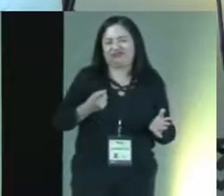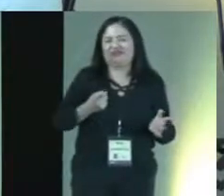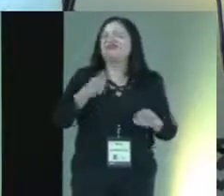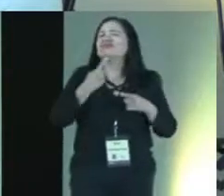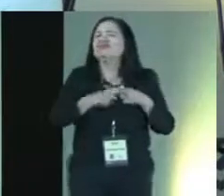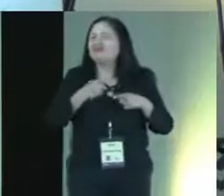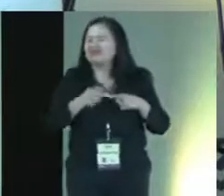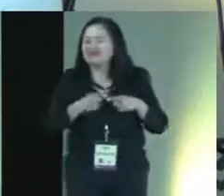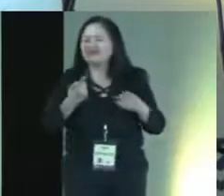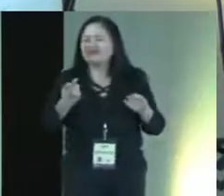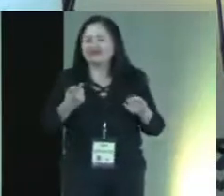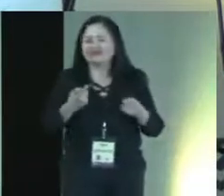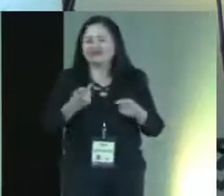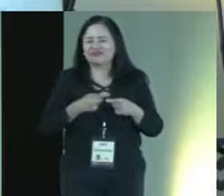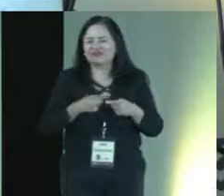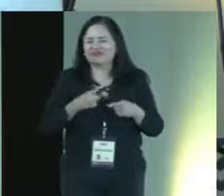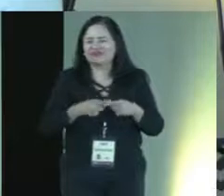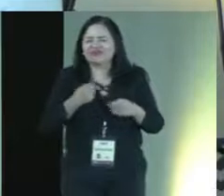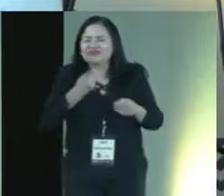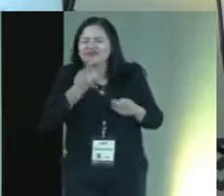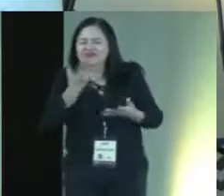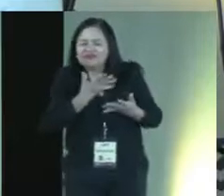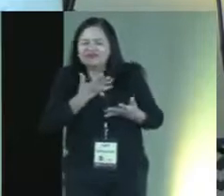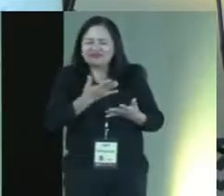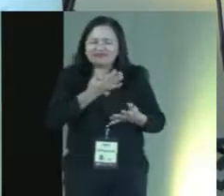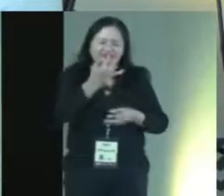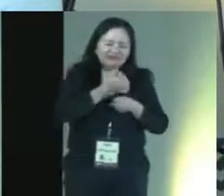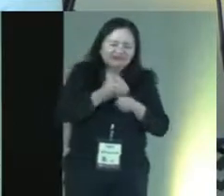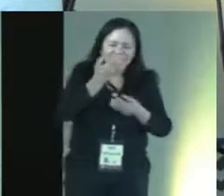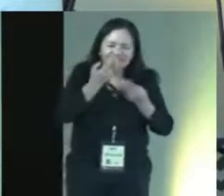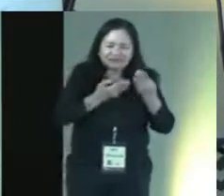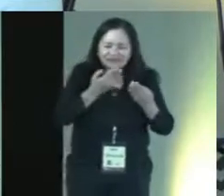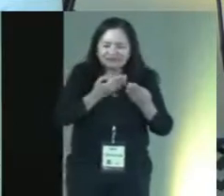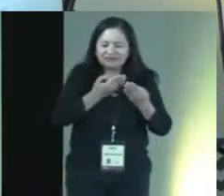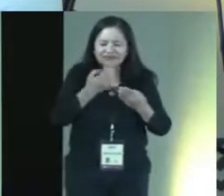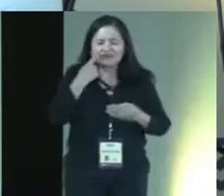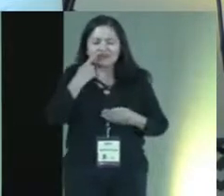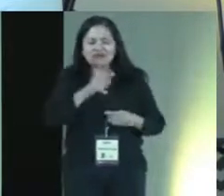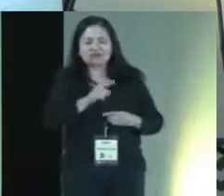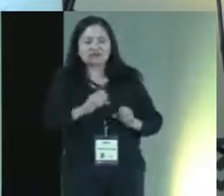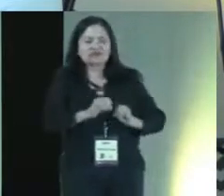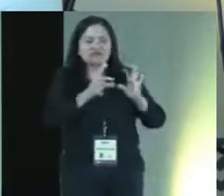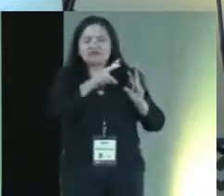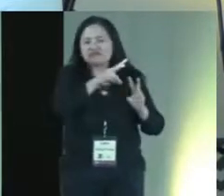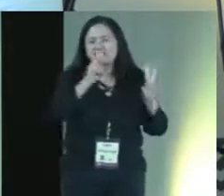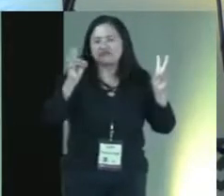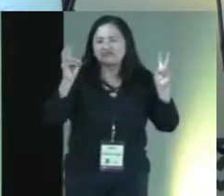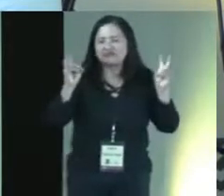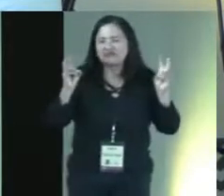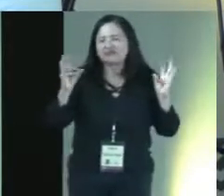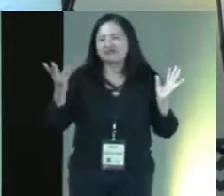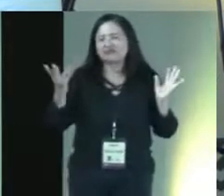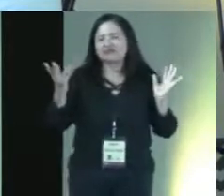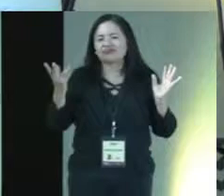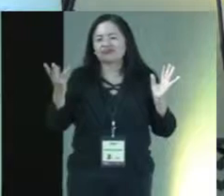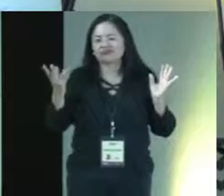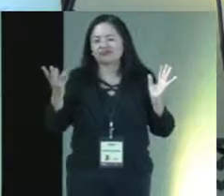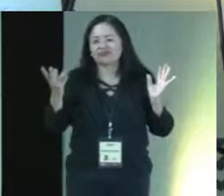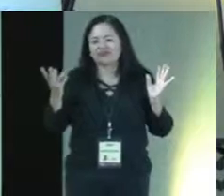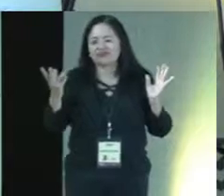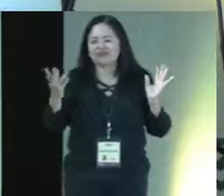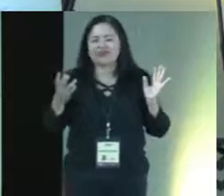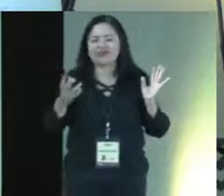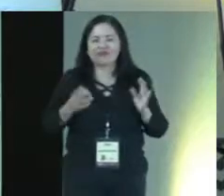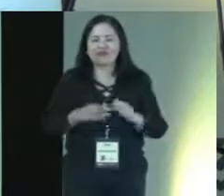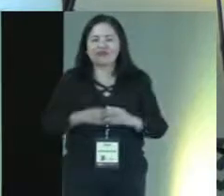los que hacen aquí o qué cosas estudian? Y pues aparecían aquellos temas a los que incluso